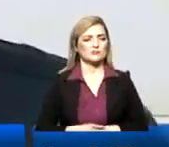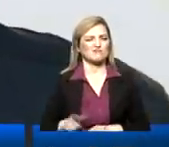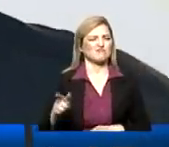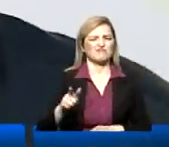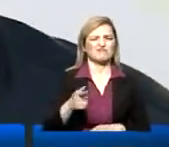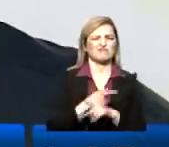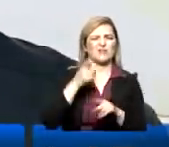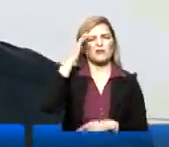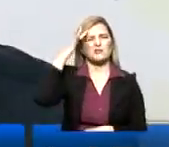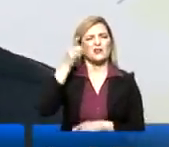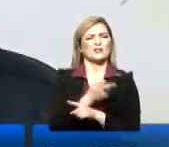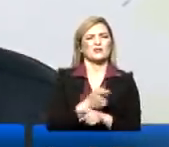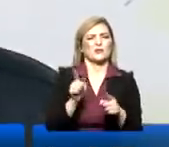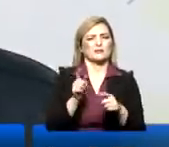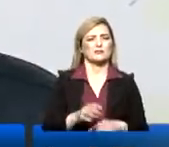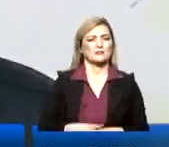realidad. ¿Qué realidad?